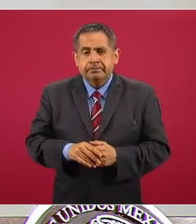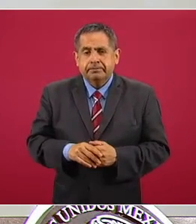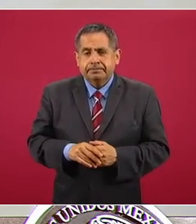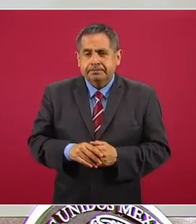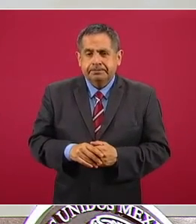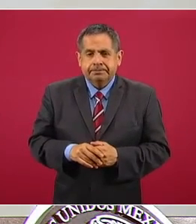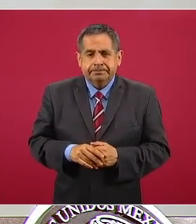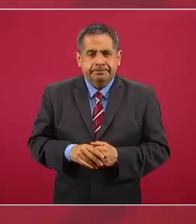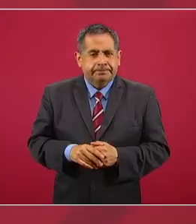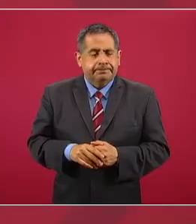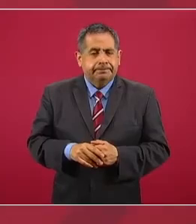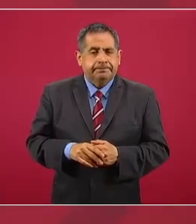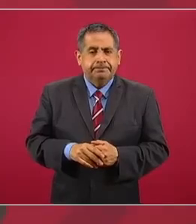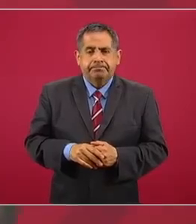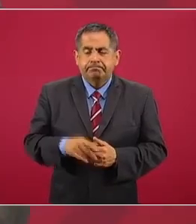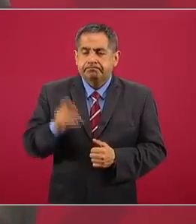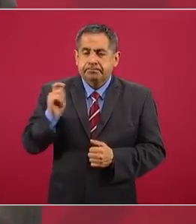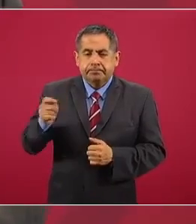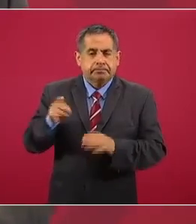muy